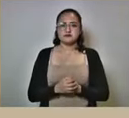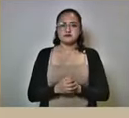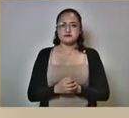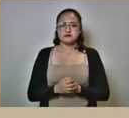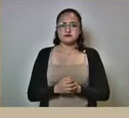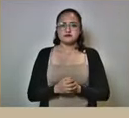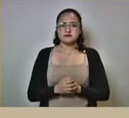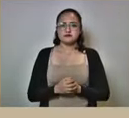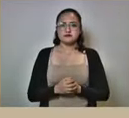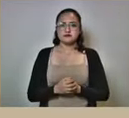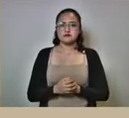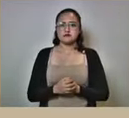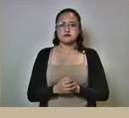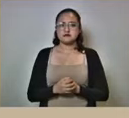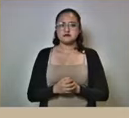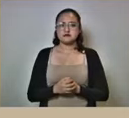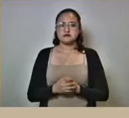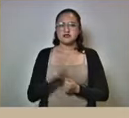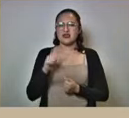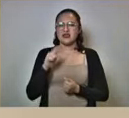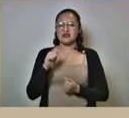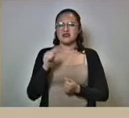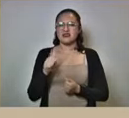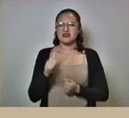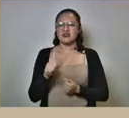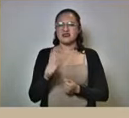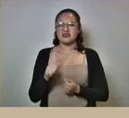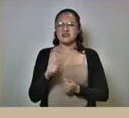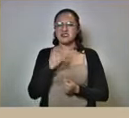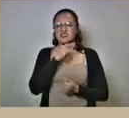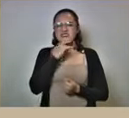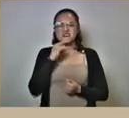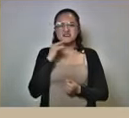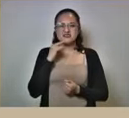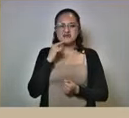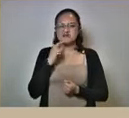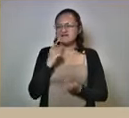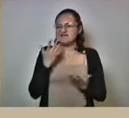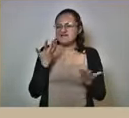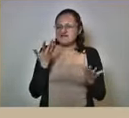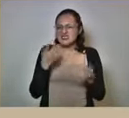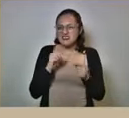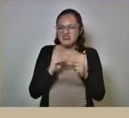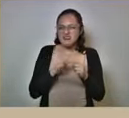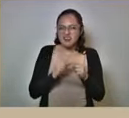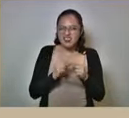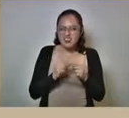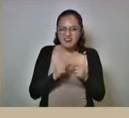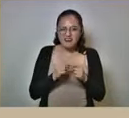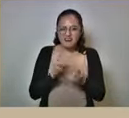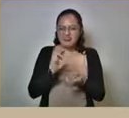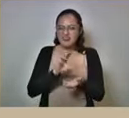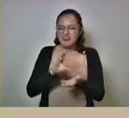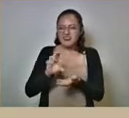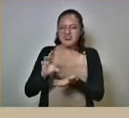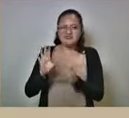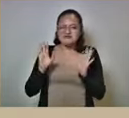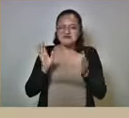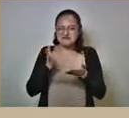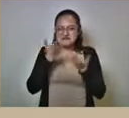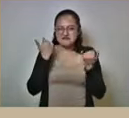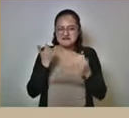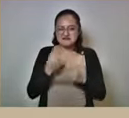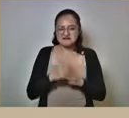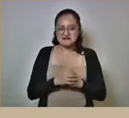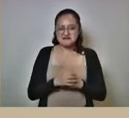unas latitas de chilitos y de frijoles con no sé qué y no sé cuánto,